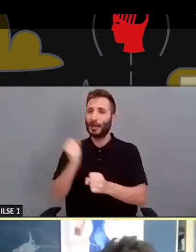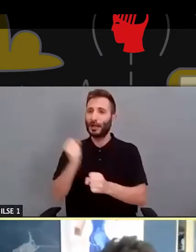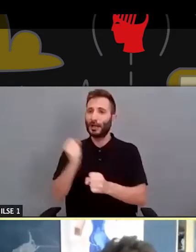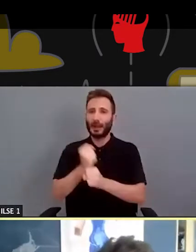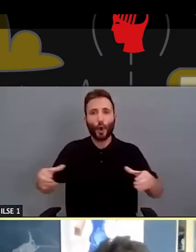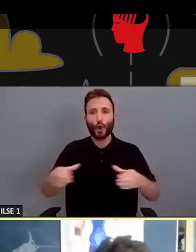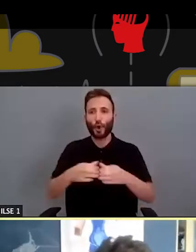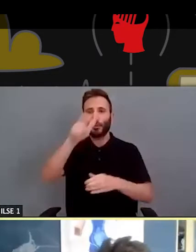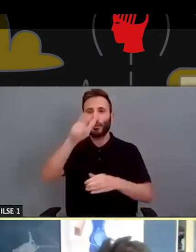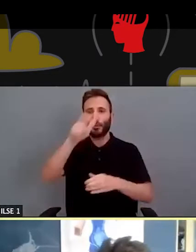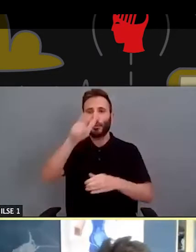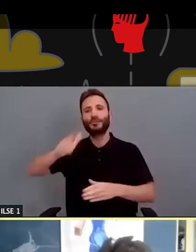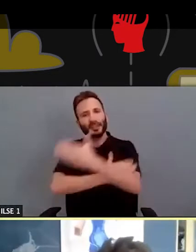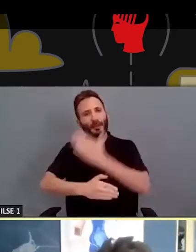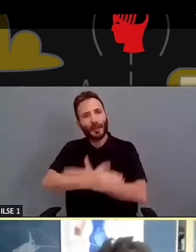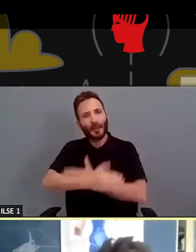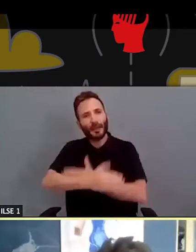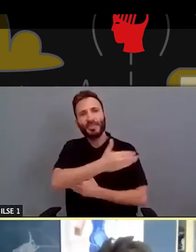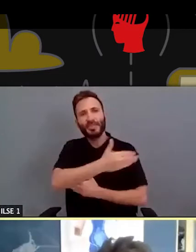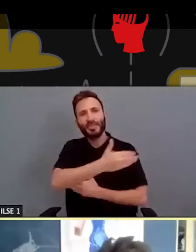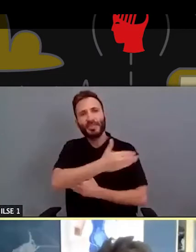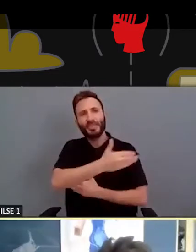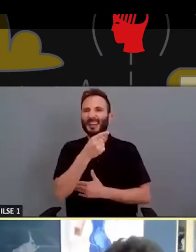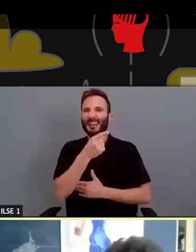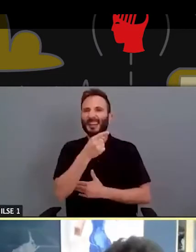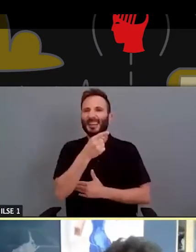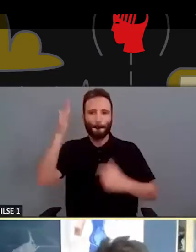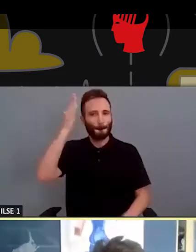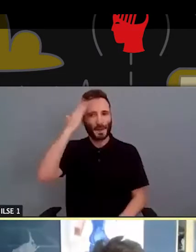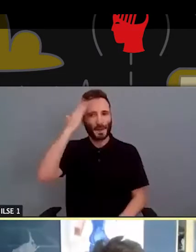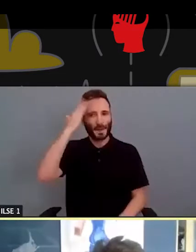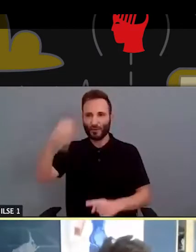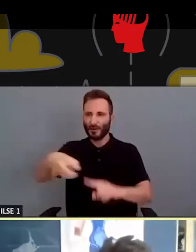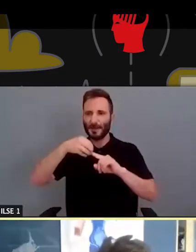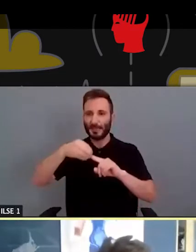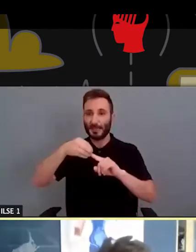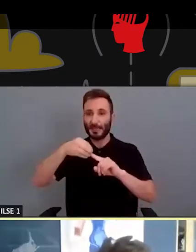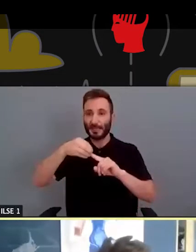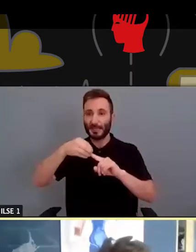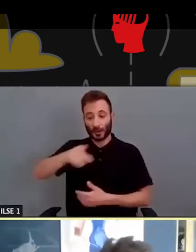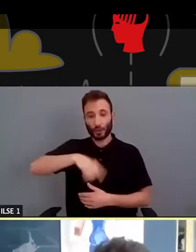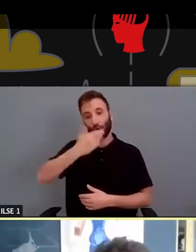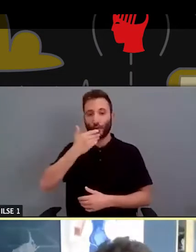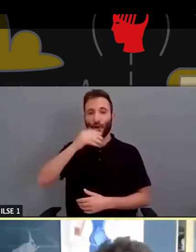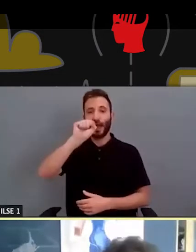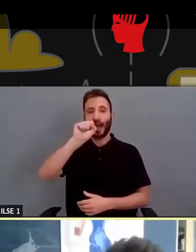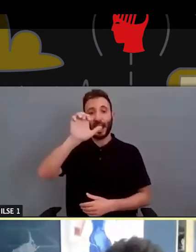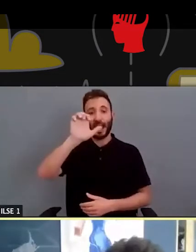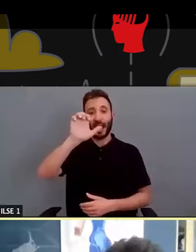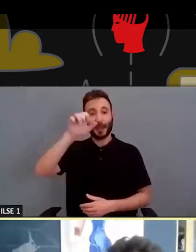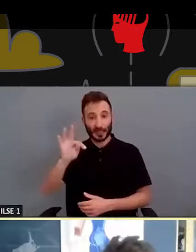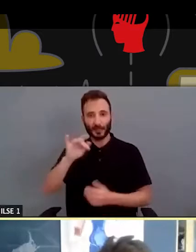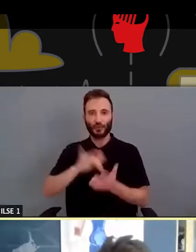con discapacidad era algo imprescindible y que teníamos nosotros como la OMT hacer que la